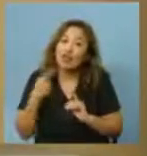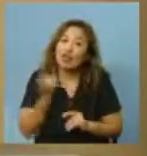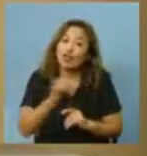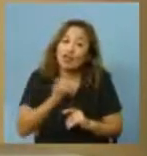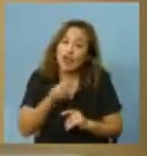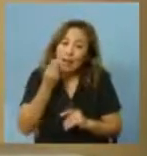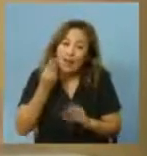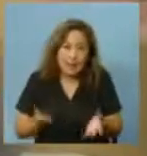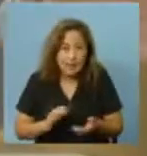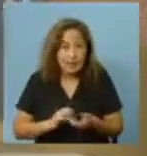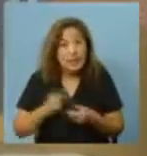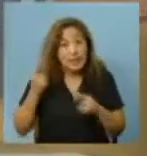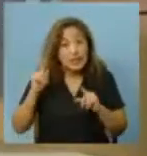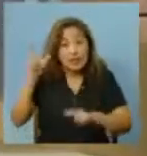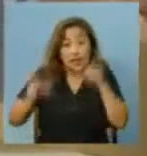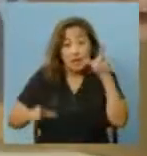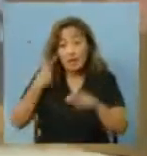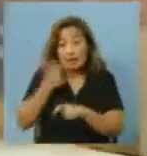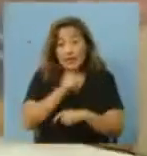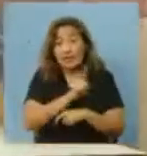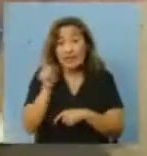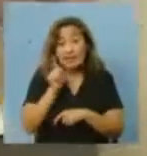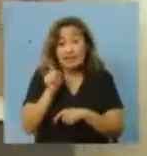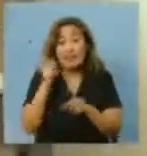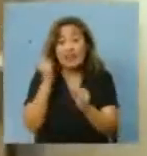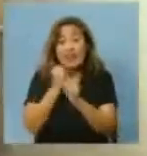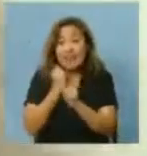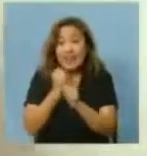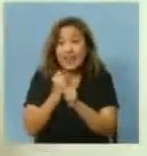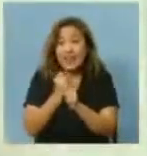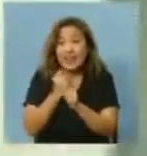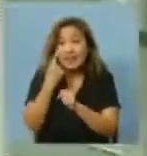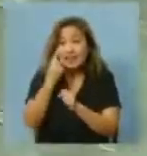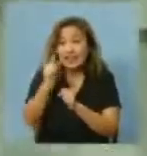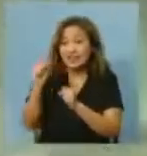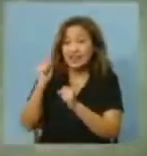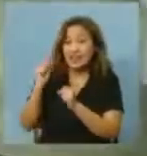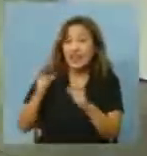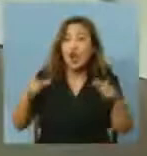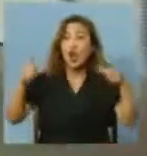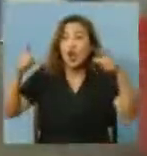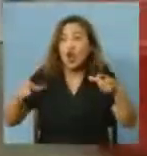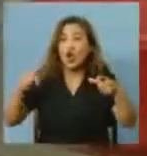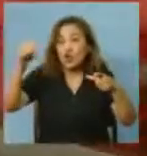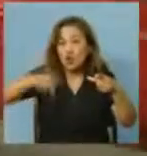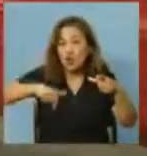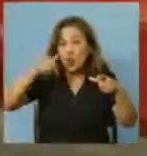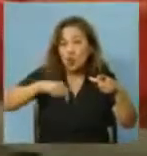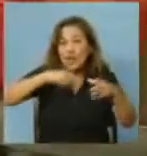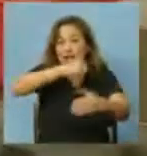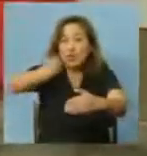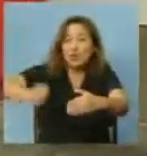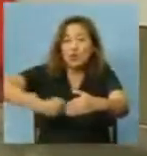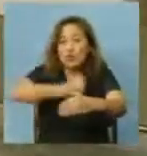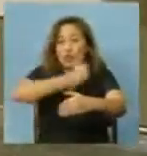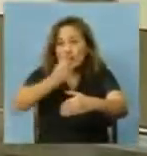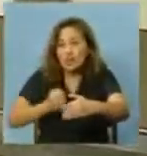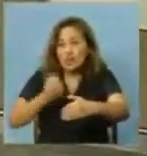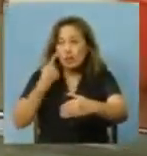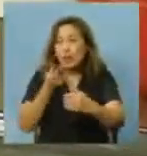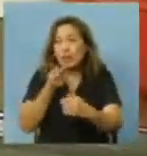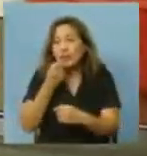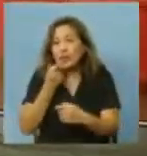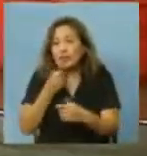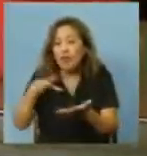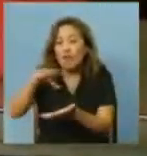respectivas hogares. Y esta es la gente que trabaja, Omar, donde están esta olla, que hoy hay un guiso, han hecho, por